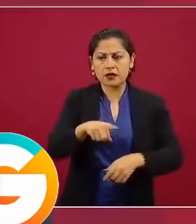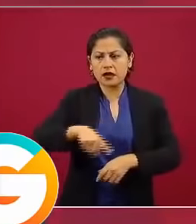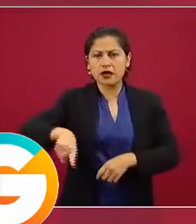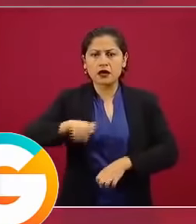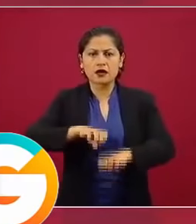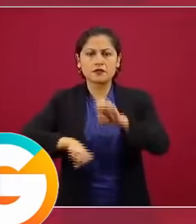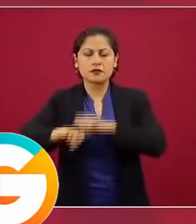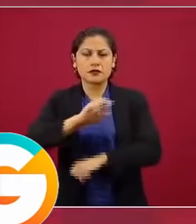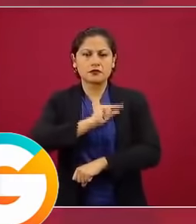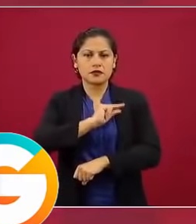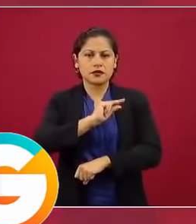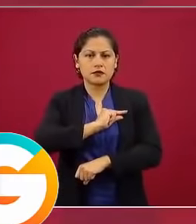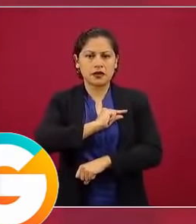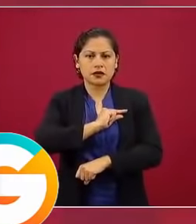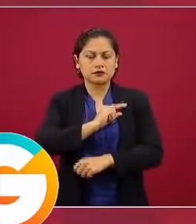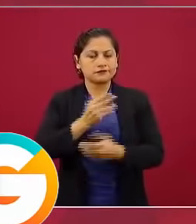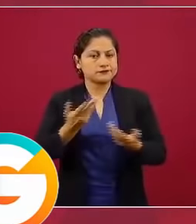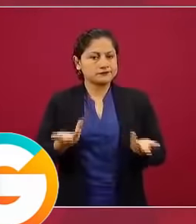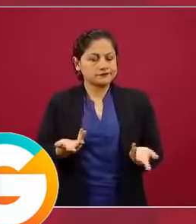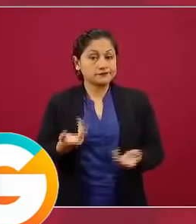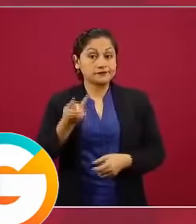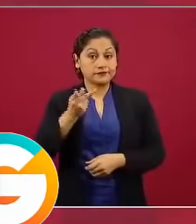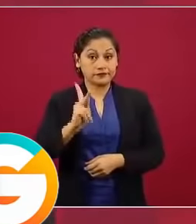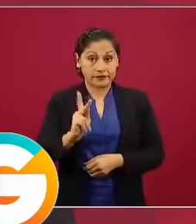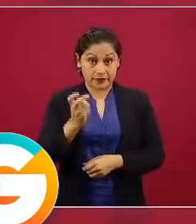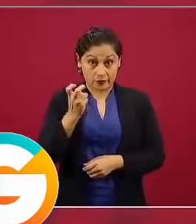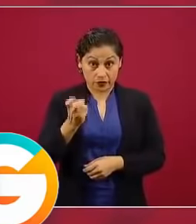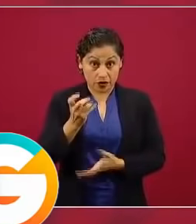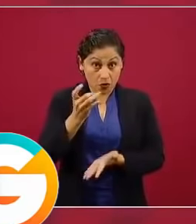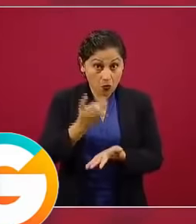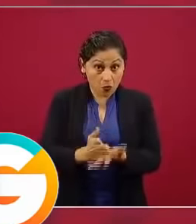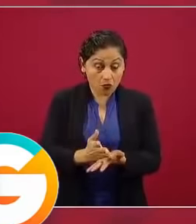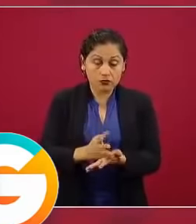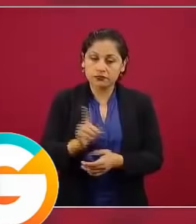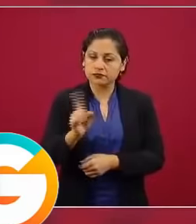Pero no termina ahí el